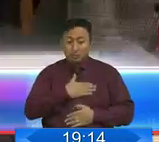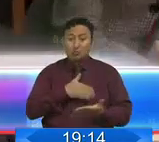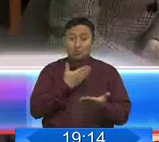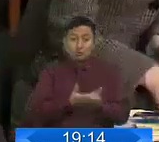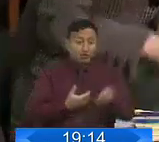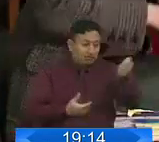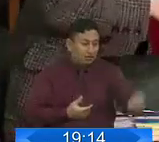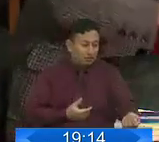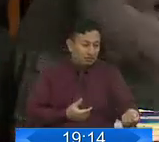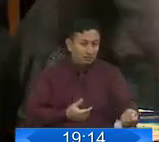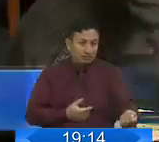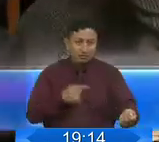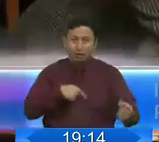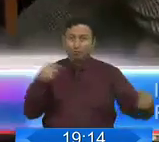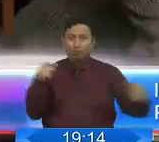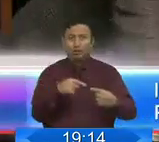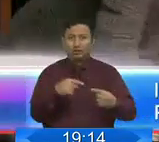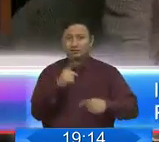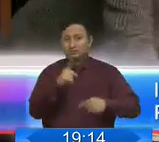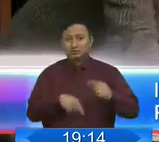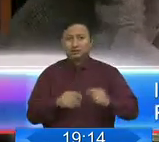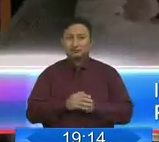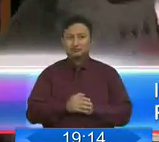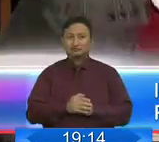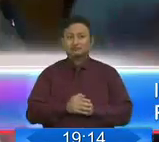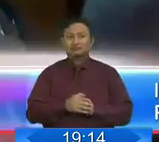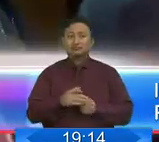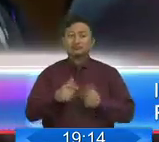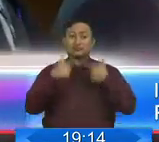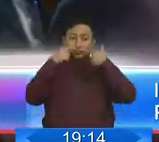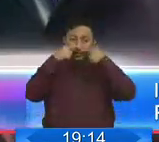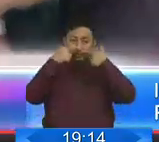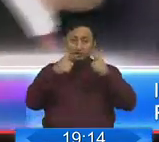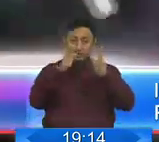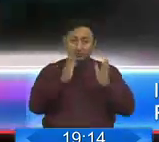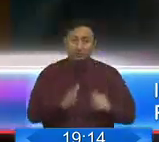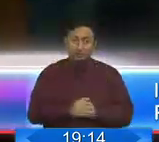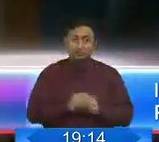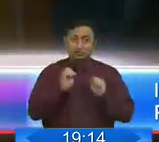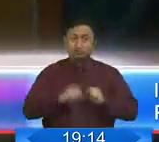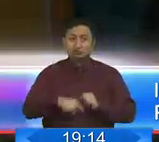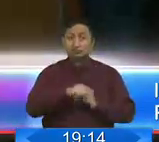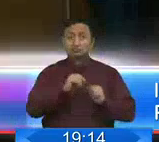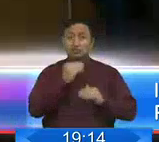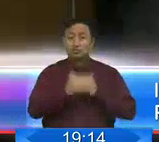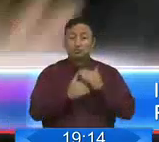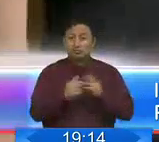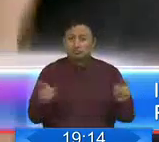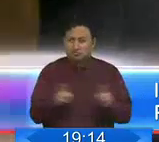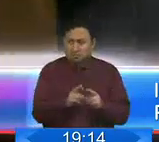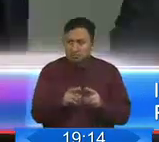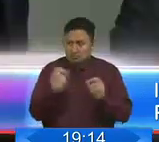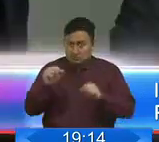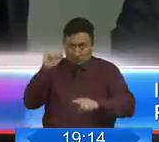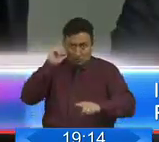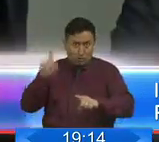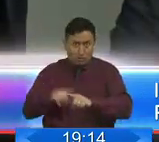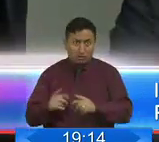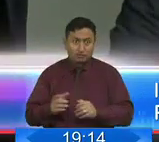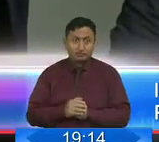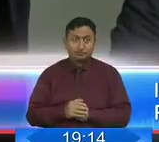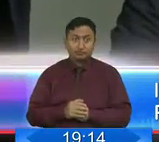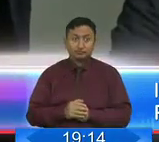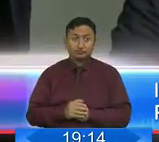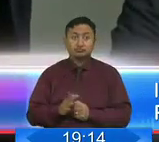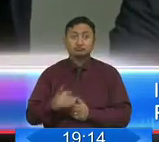La fiscal general del Estado, Ruth Palacios, y la defensa técnica de Balda también eran partidarios del procedimiento abreviado. Nos obliga en esta